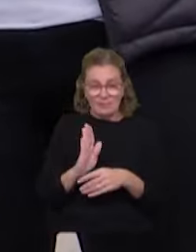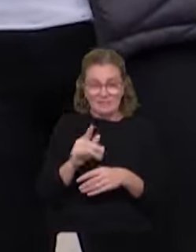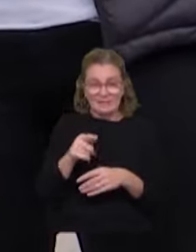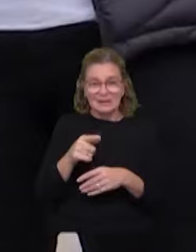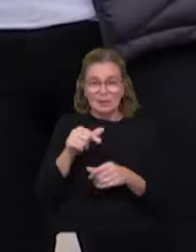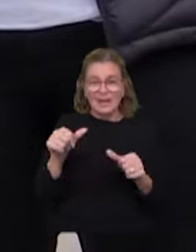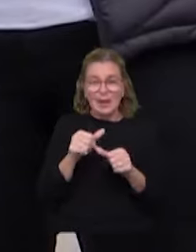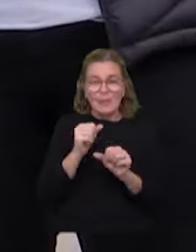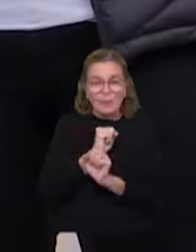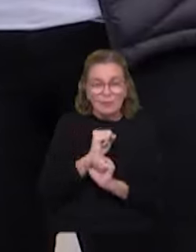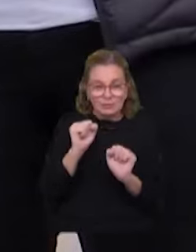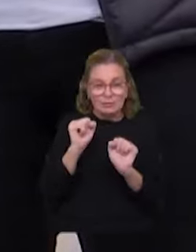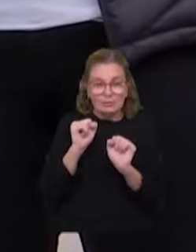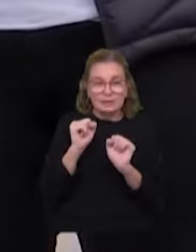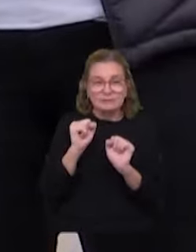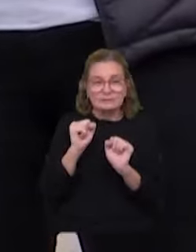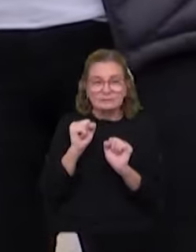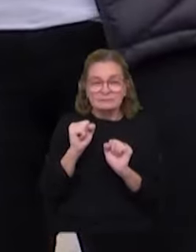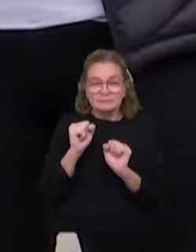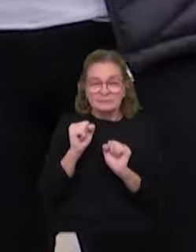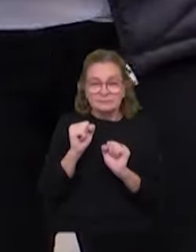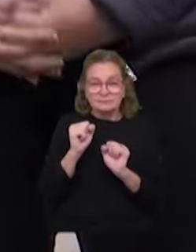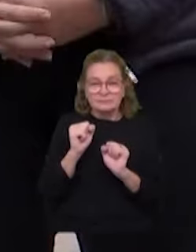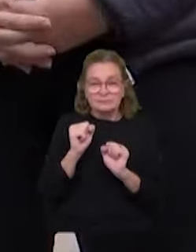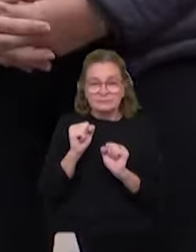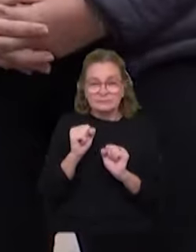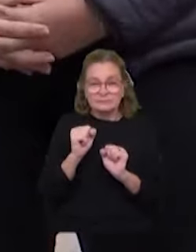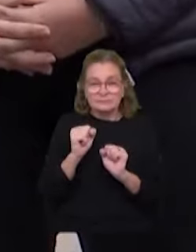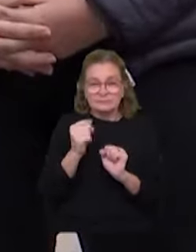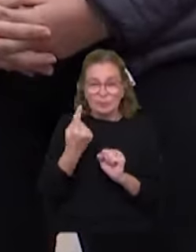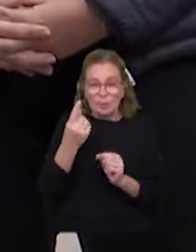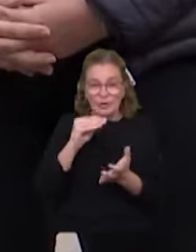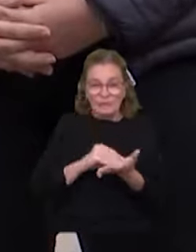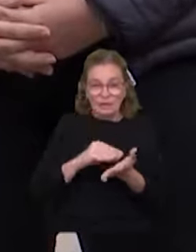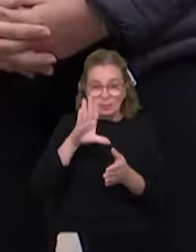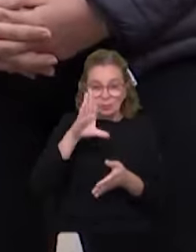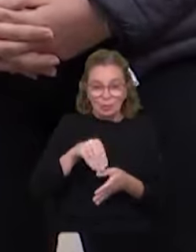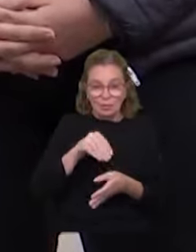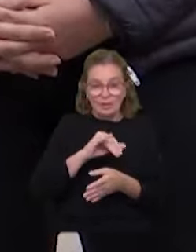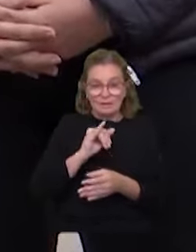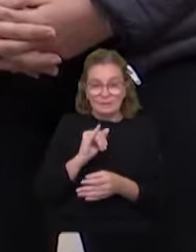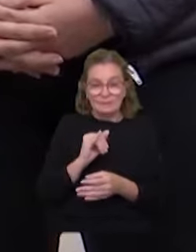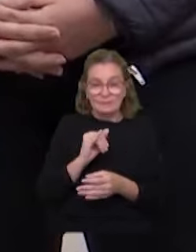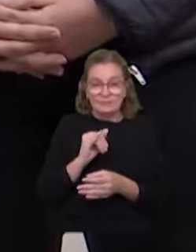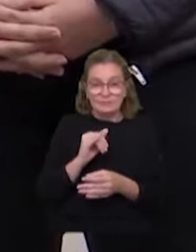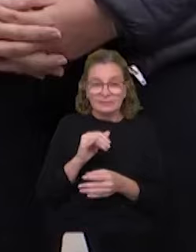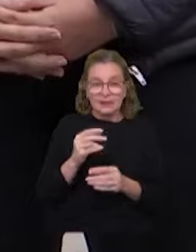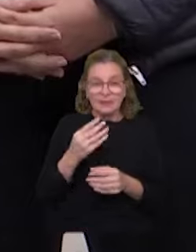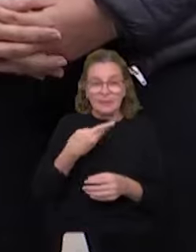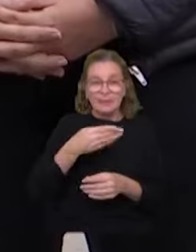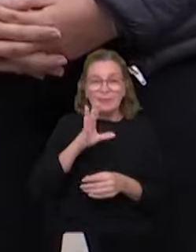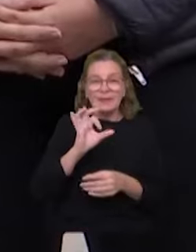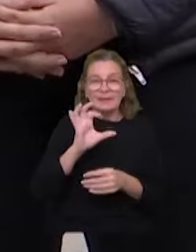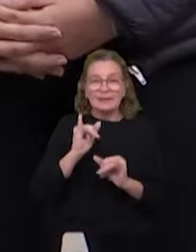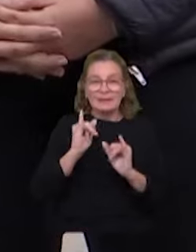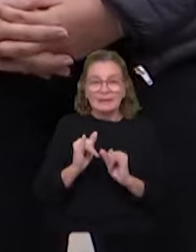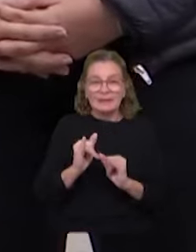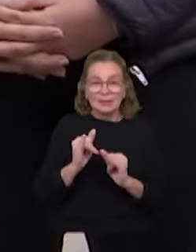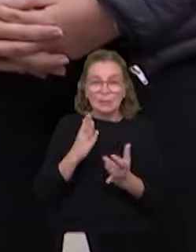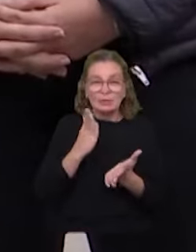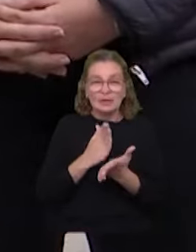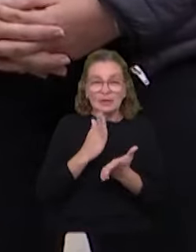hagan posible de una vez por todas que la seguridad social sea un